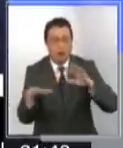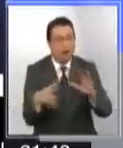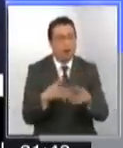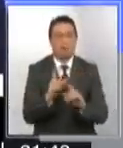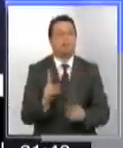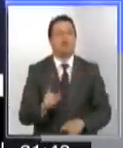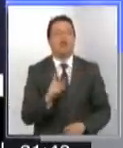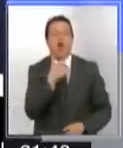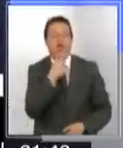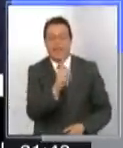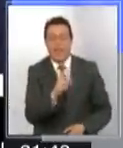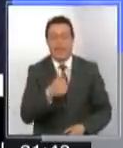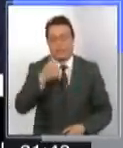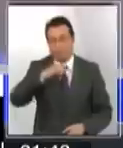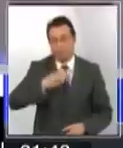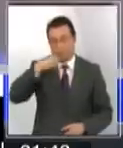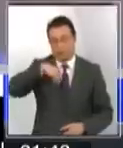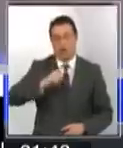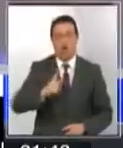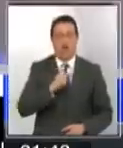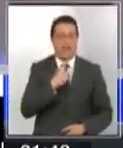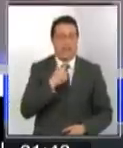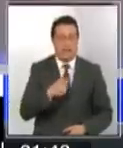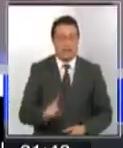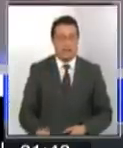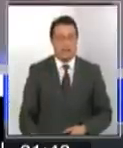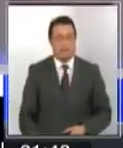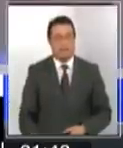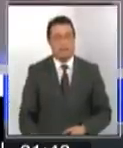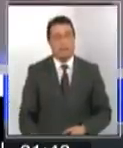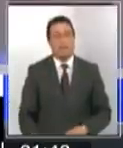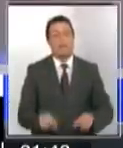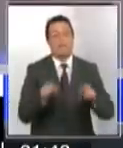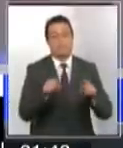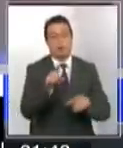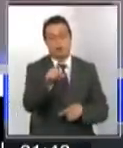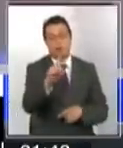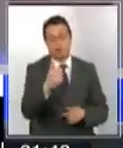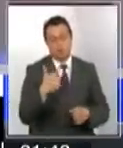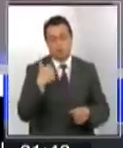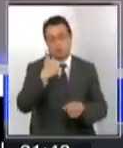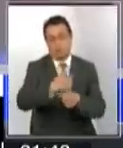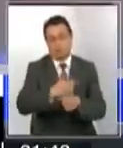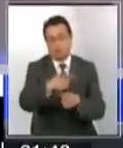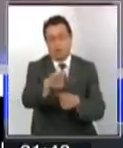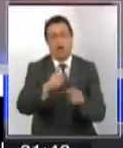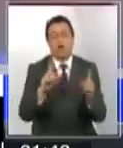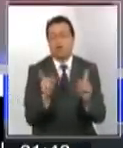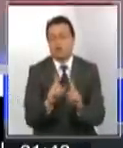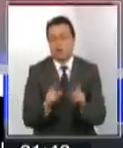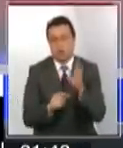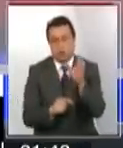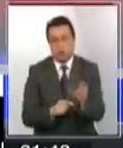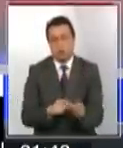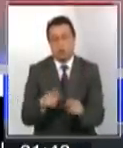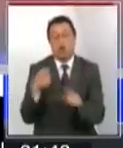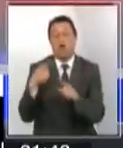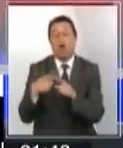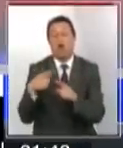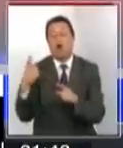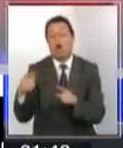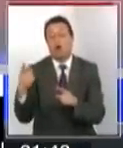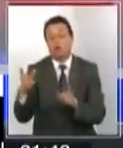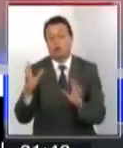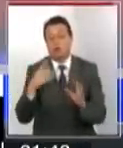no quieren primaria. Uh-huh. Ahora, si es que usted no es candidato, del resto al menos, sin